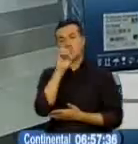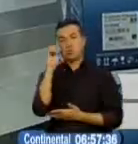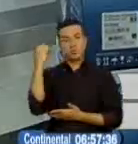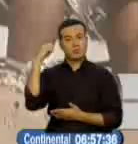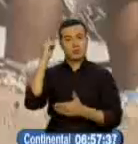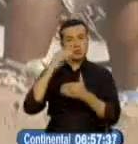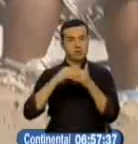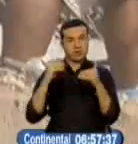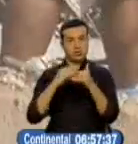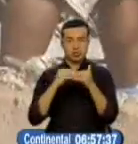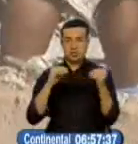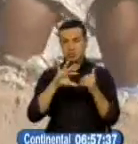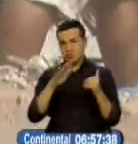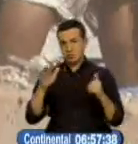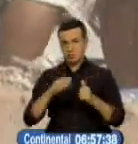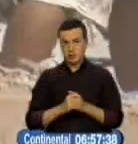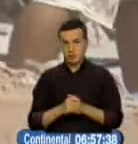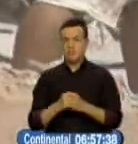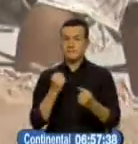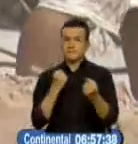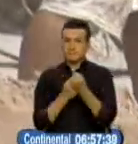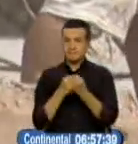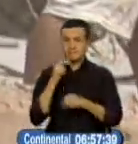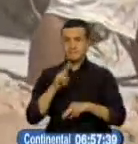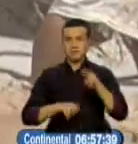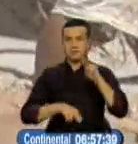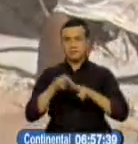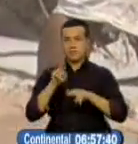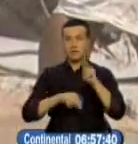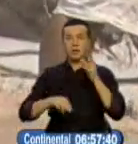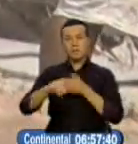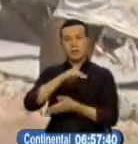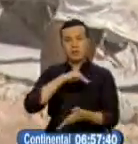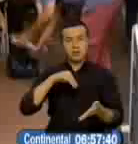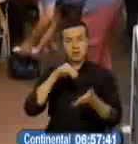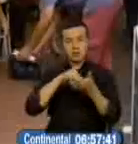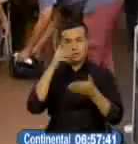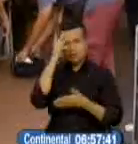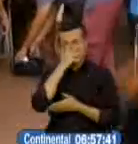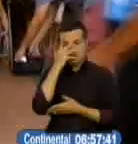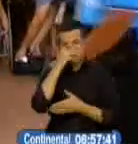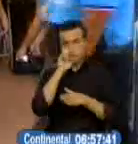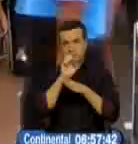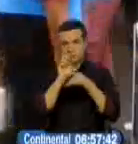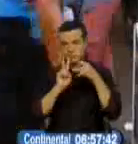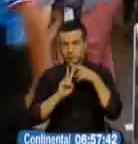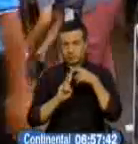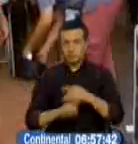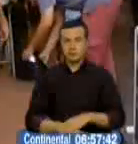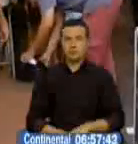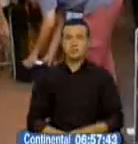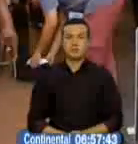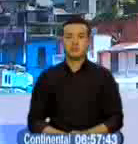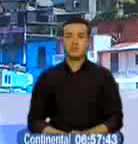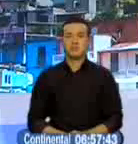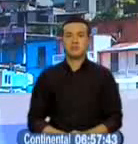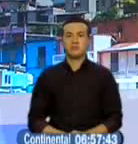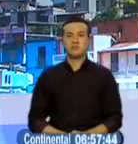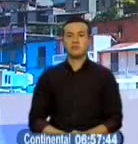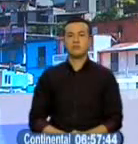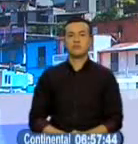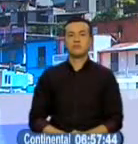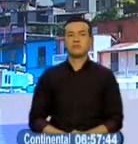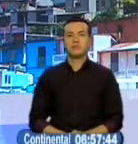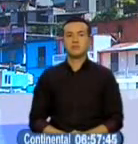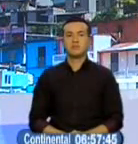dólares aproximadamente, que apoyaron en la reconstrucción de Manabí y Esmeraldas. Olga Velasco, Ecuador TV. Y